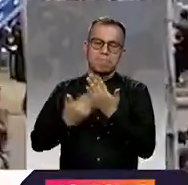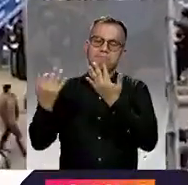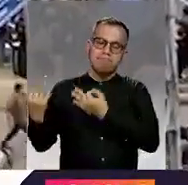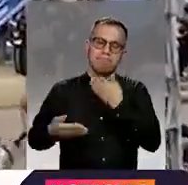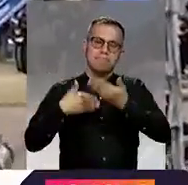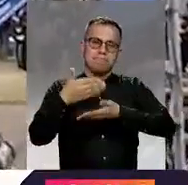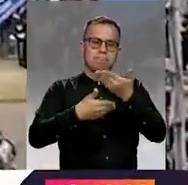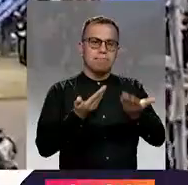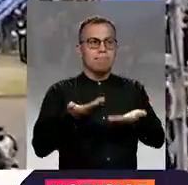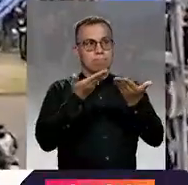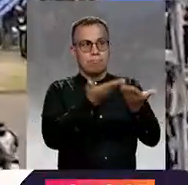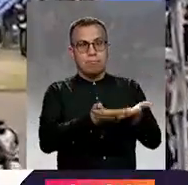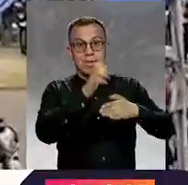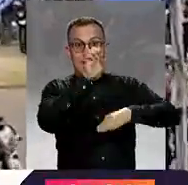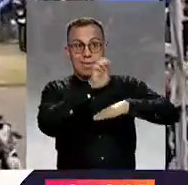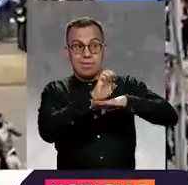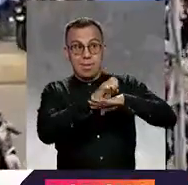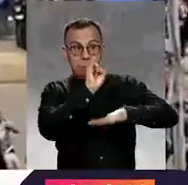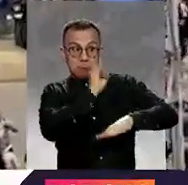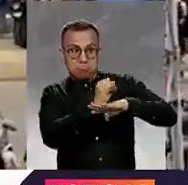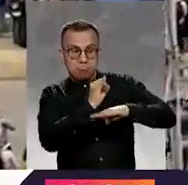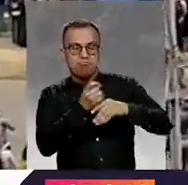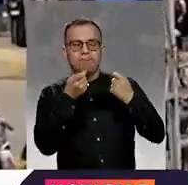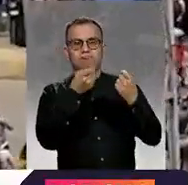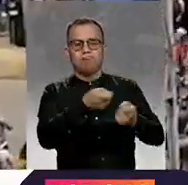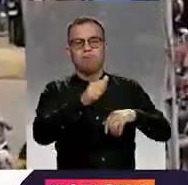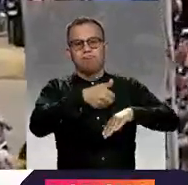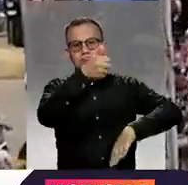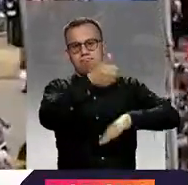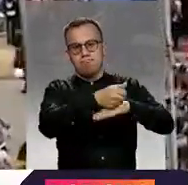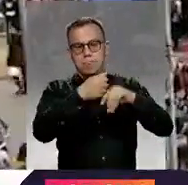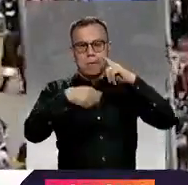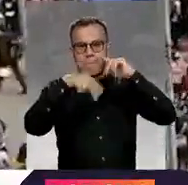serán remitidos a las autoridades competentes para que se genere su respectiva investigación.